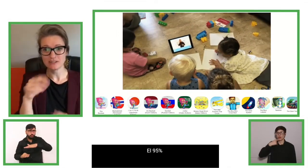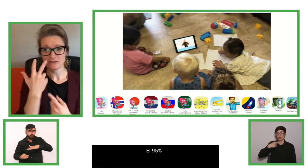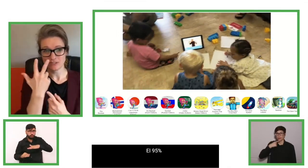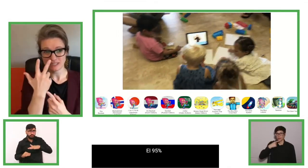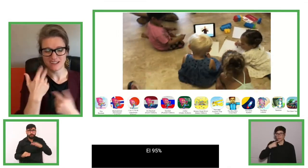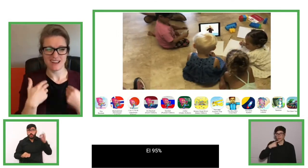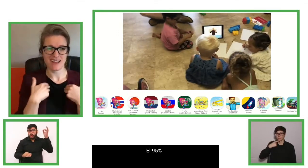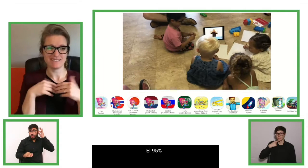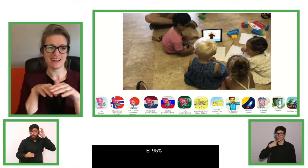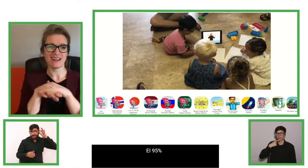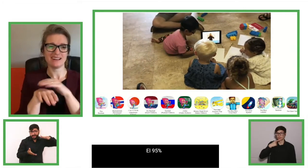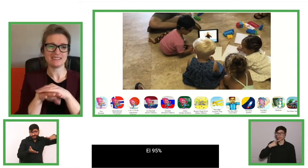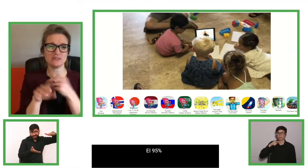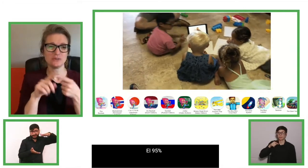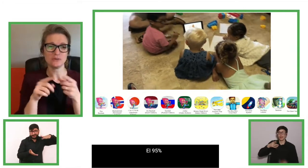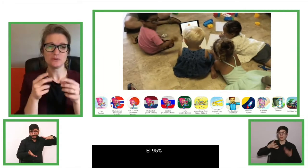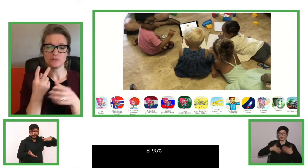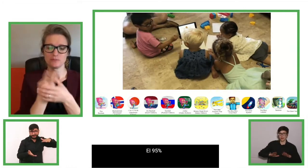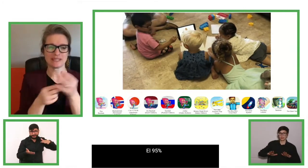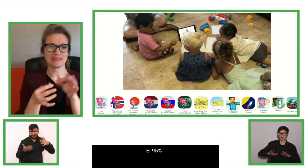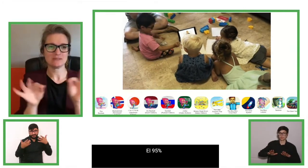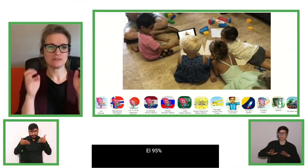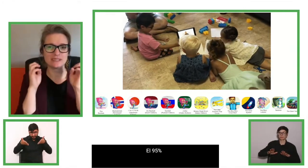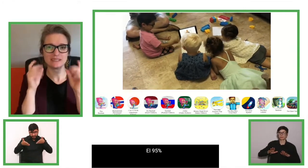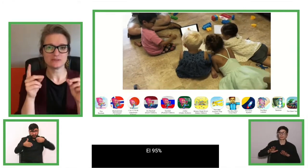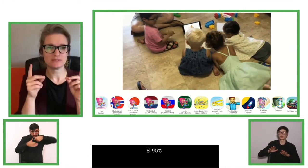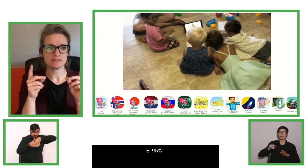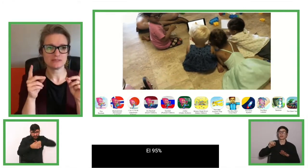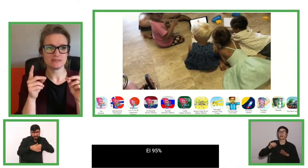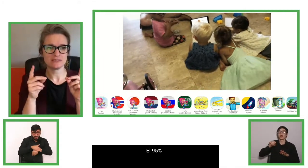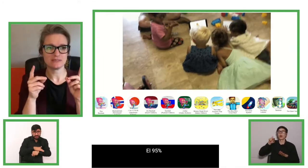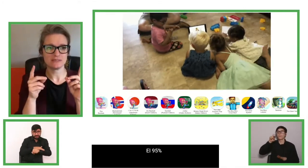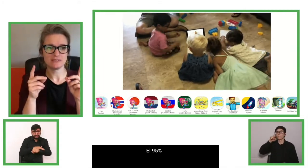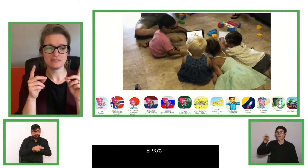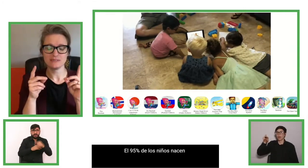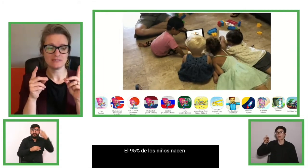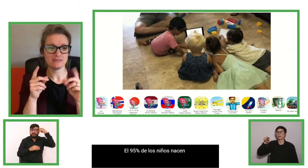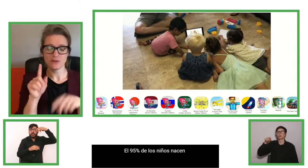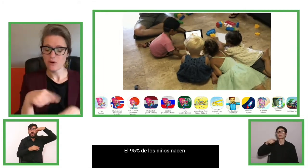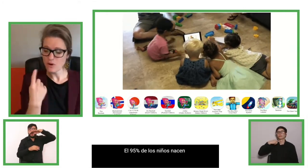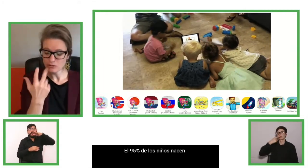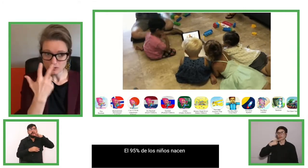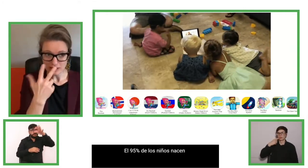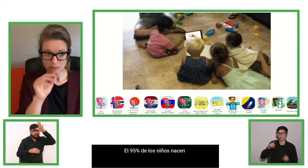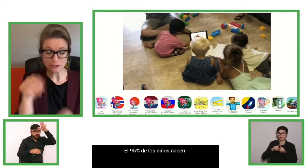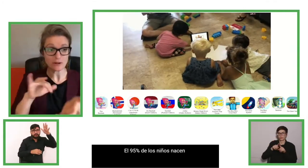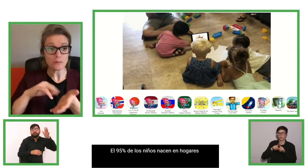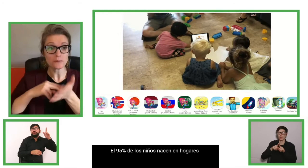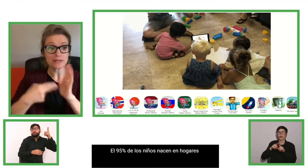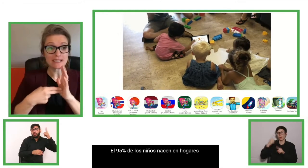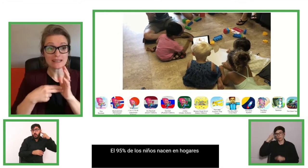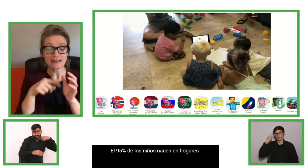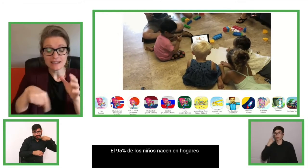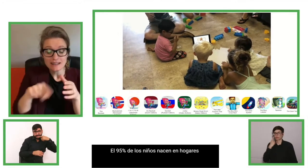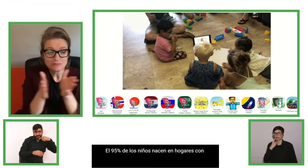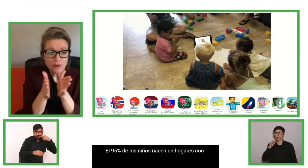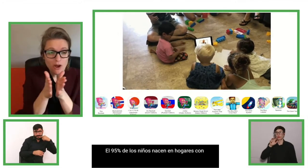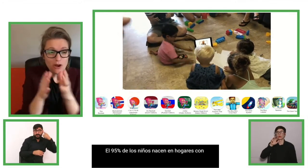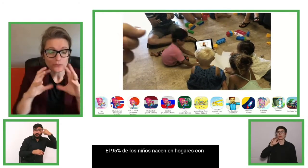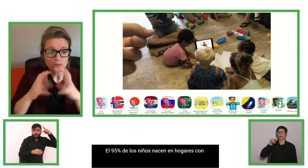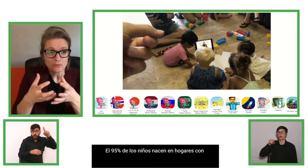tienen padres oyentes. Solo 3% de los niños no oyentes tienen acceso a una educación bilingüe